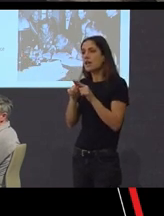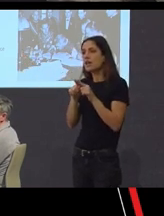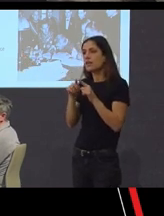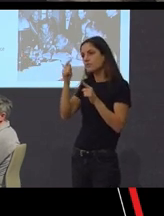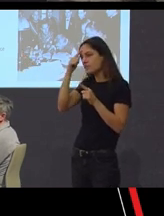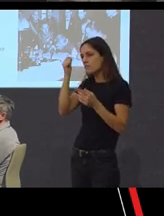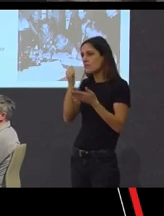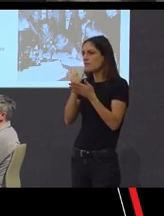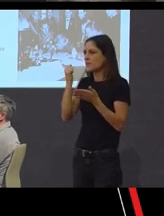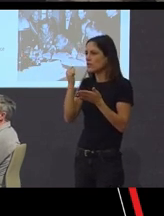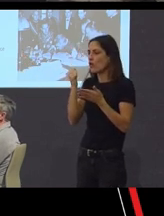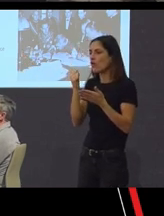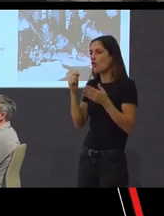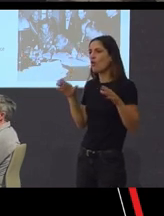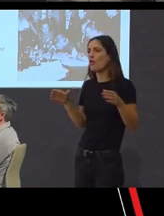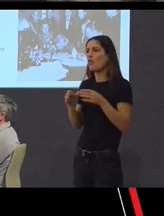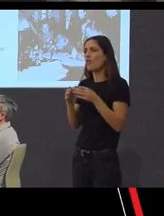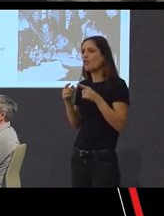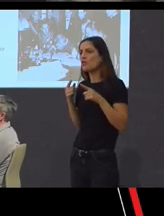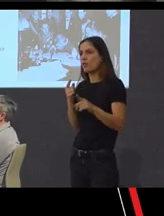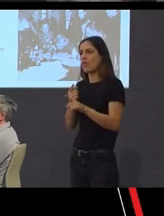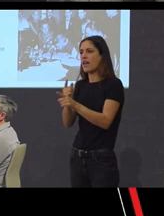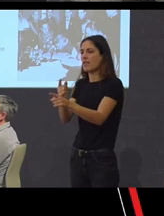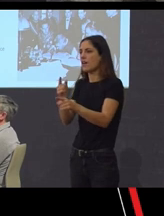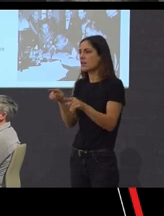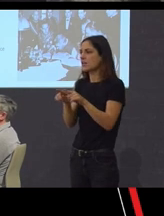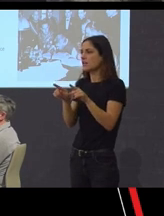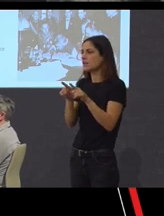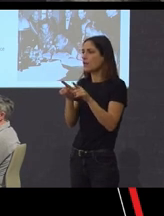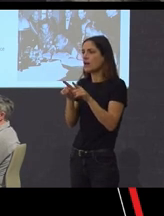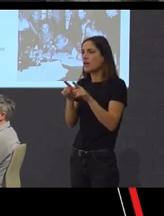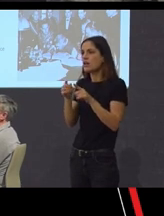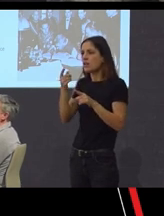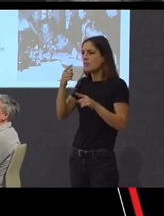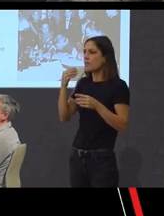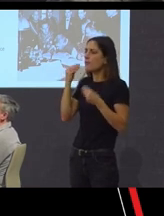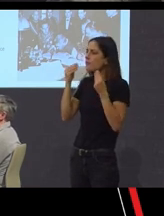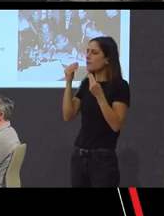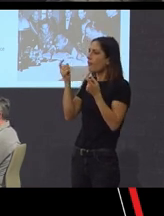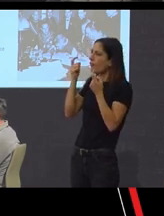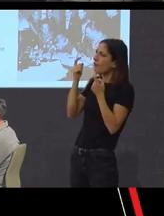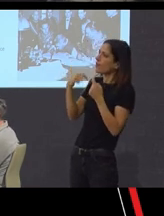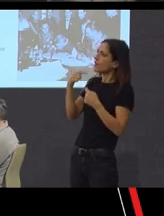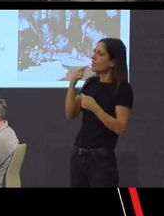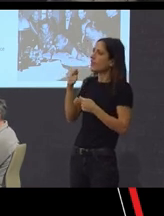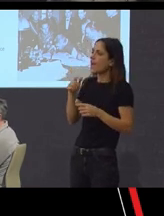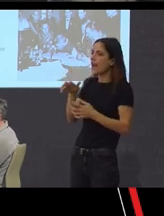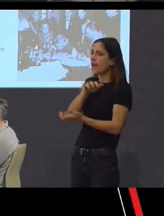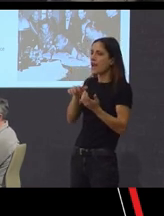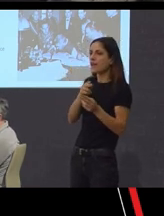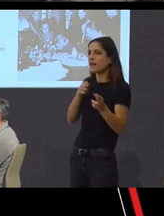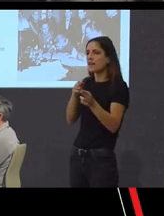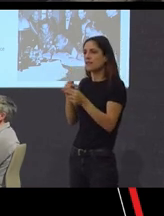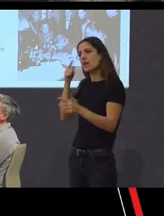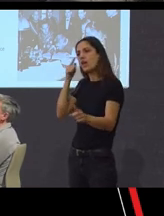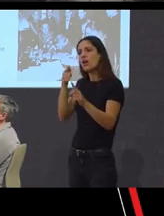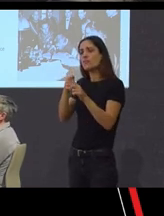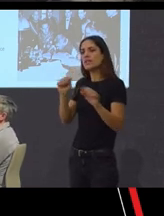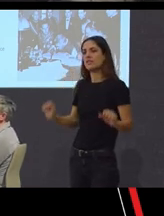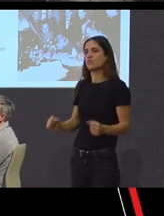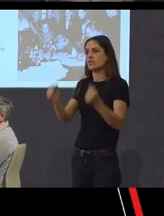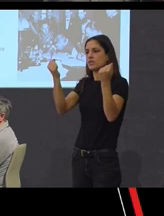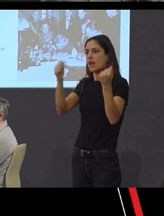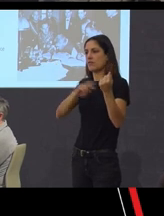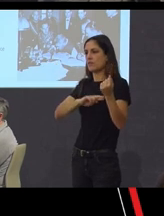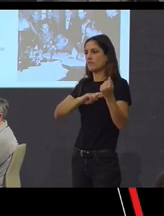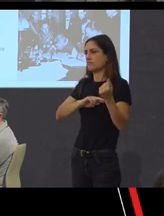que é un mito, é unha propaganda, é dicir, en realidad estamos a facer a guerra civil para salvar o catolicismo, para salvar a, además non van dicir salvar o catolicismo,